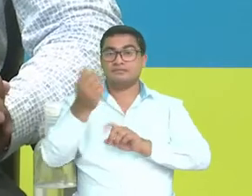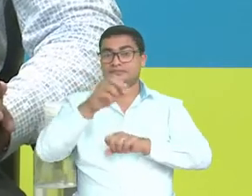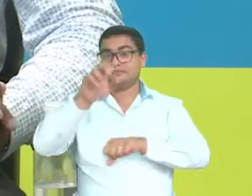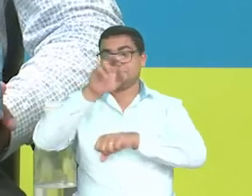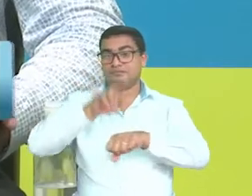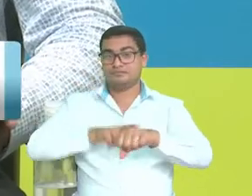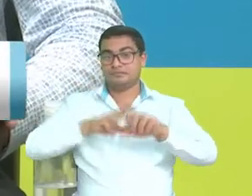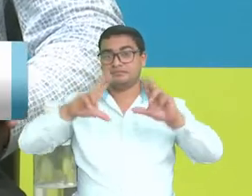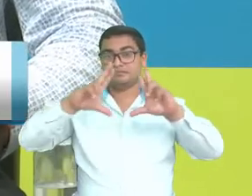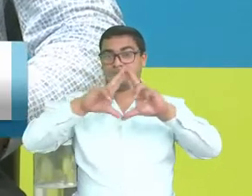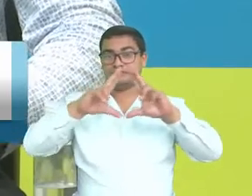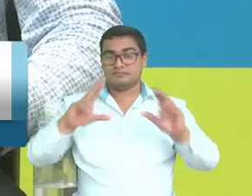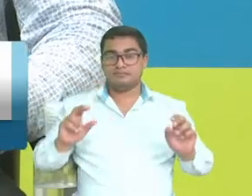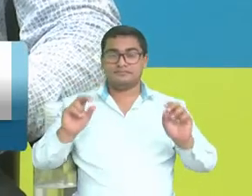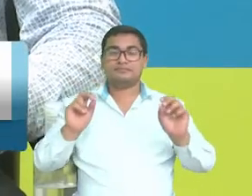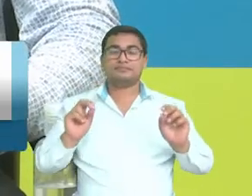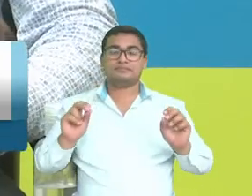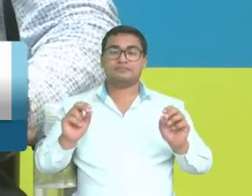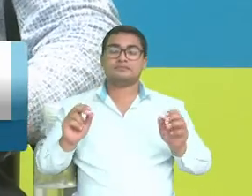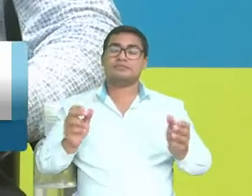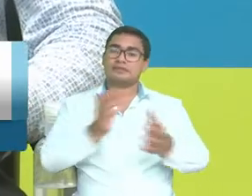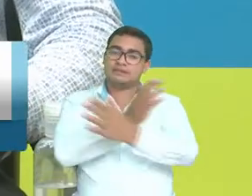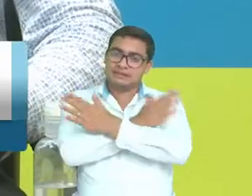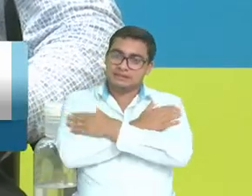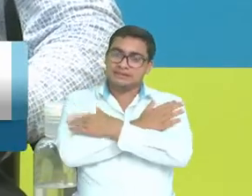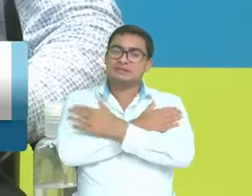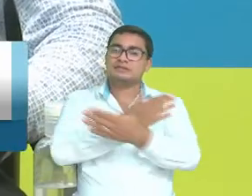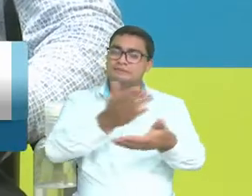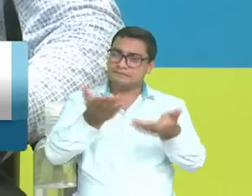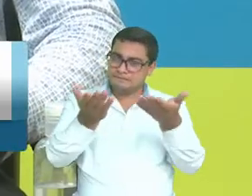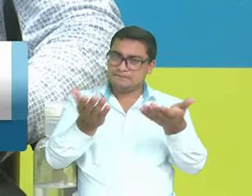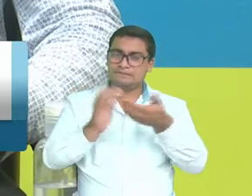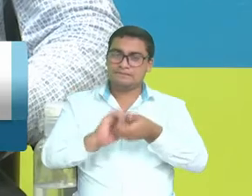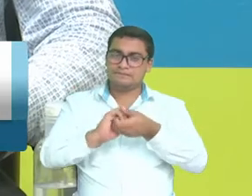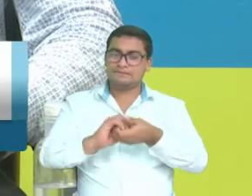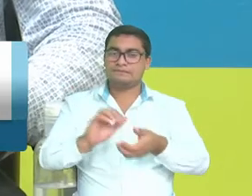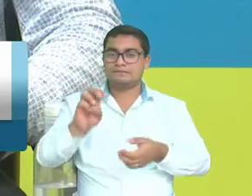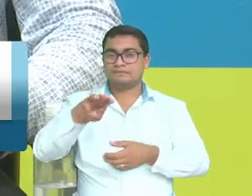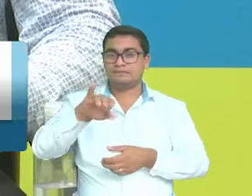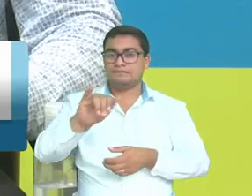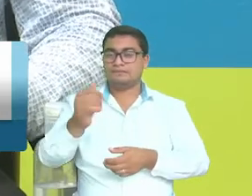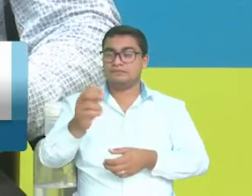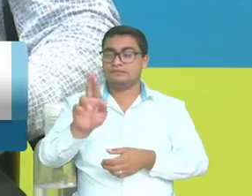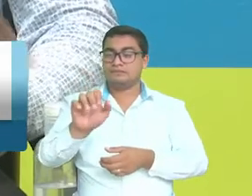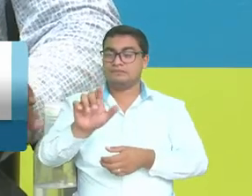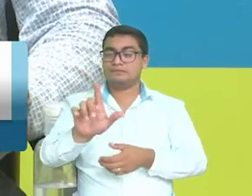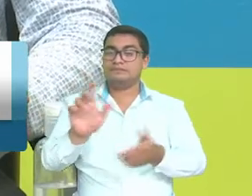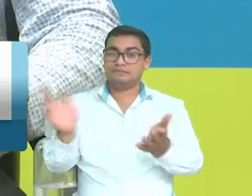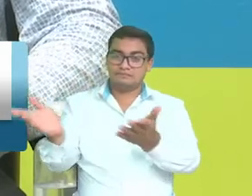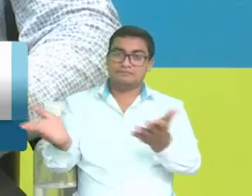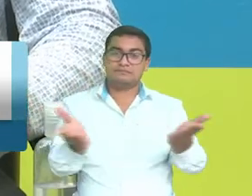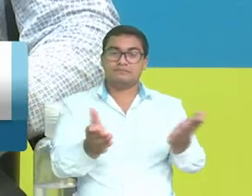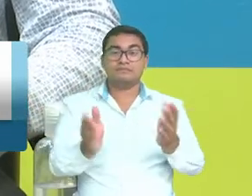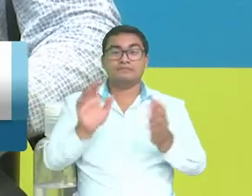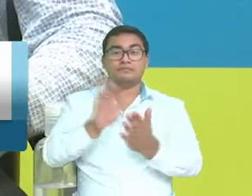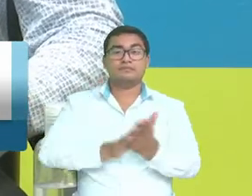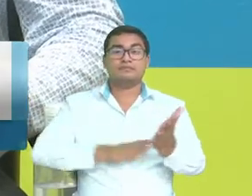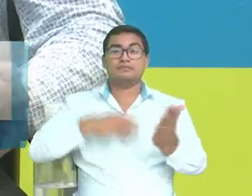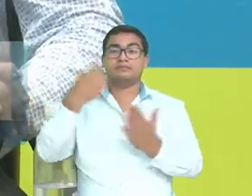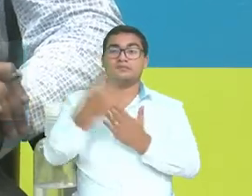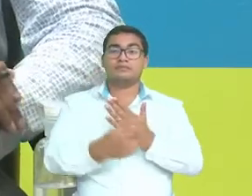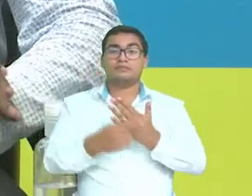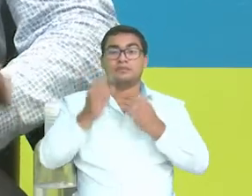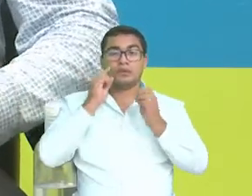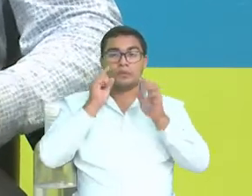canal parlamentario, el canal de la Asamblea Nacional. Les saluda a su amigo Miguel Carranza Mena y les doy la bienvenida a un programa más de Prevenir